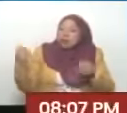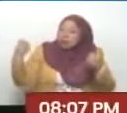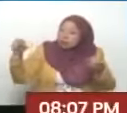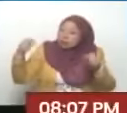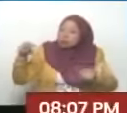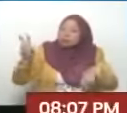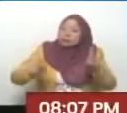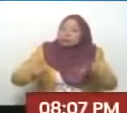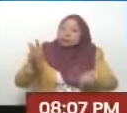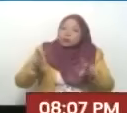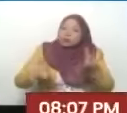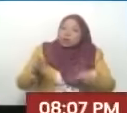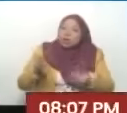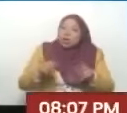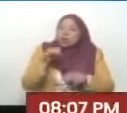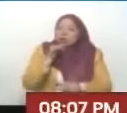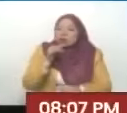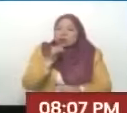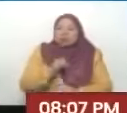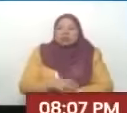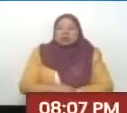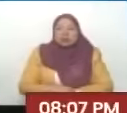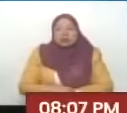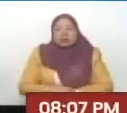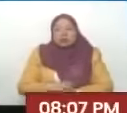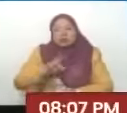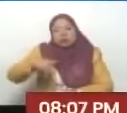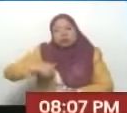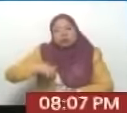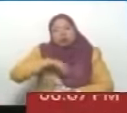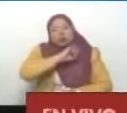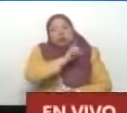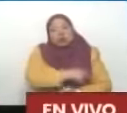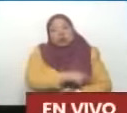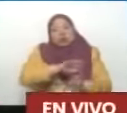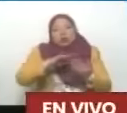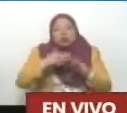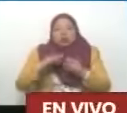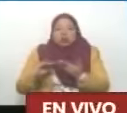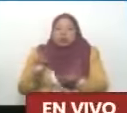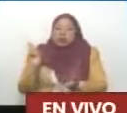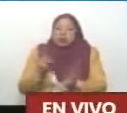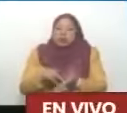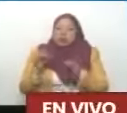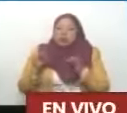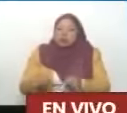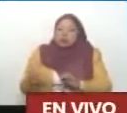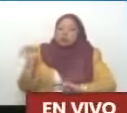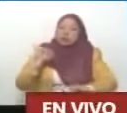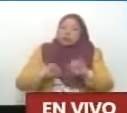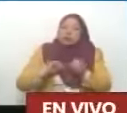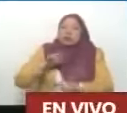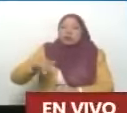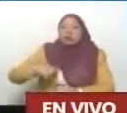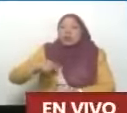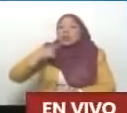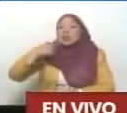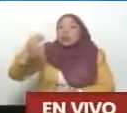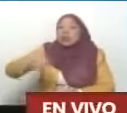Ejerzamos nuestra libertad de expresión, nuestro poder comunicacional para defender nuestra